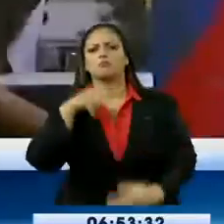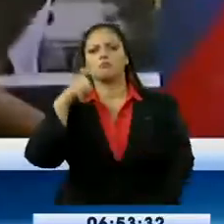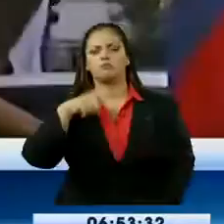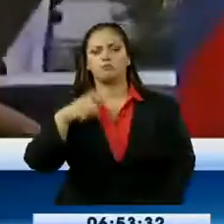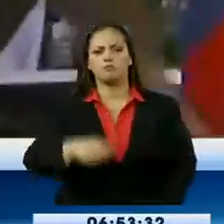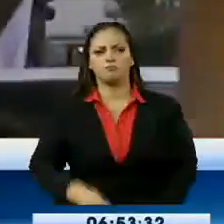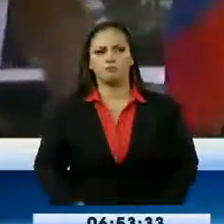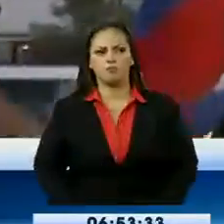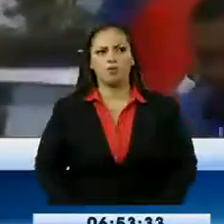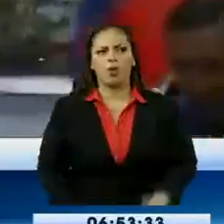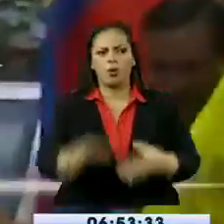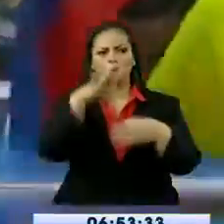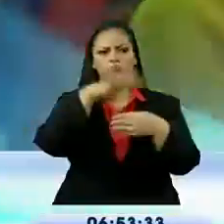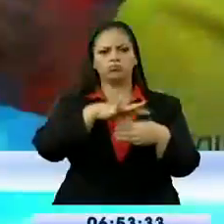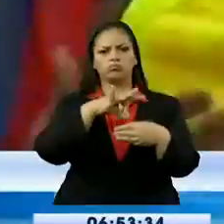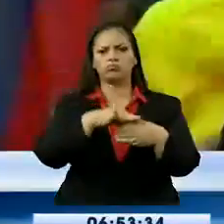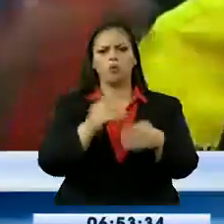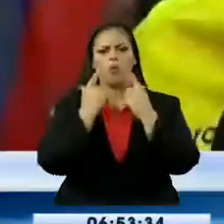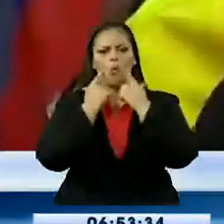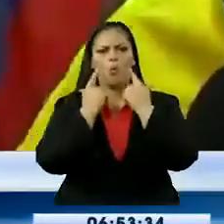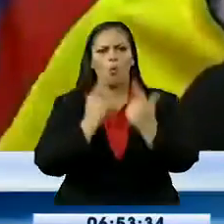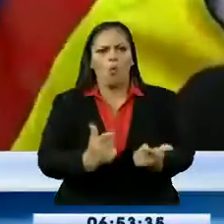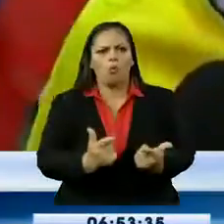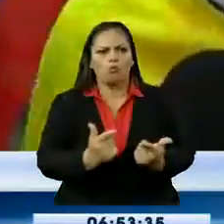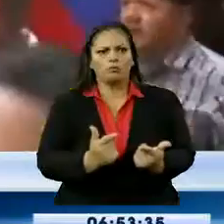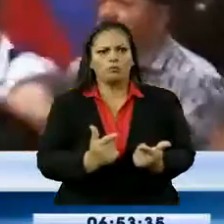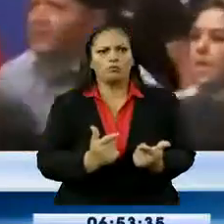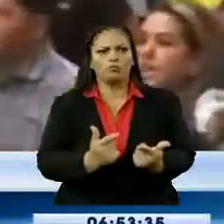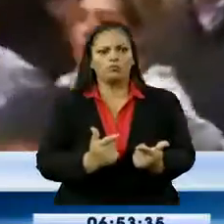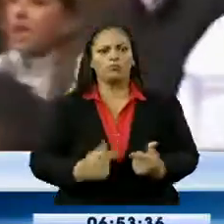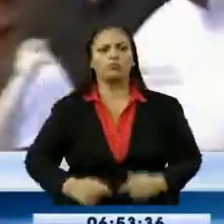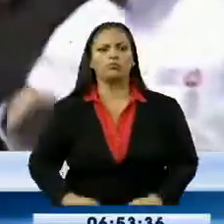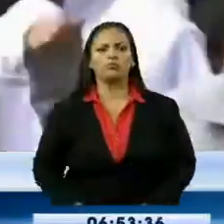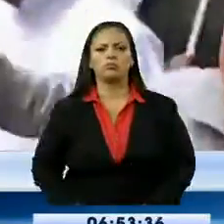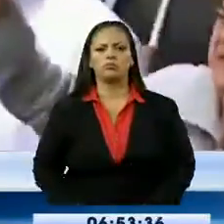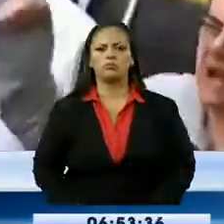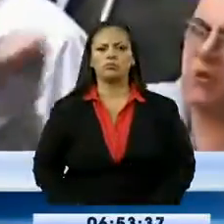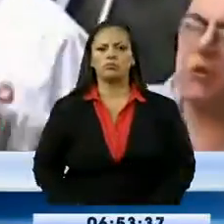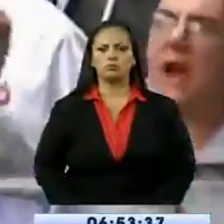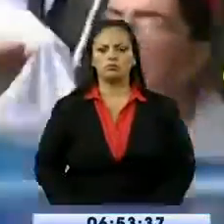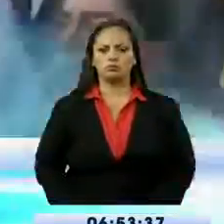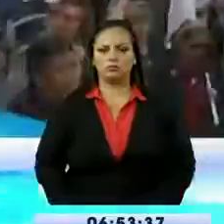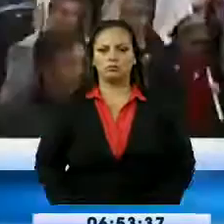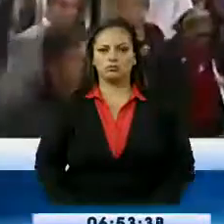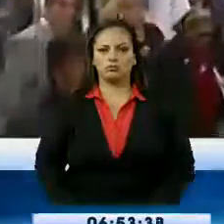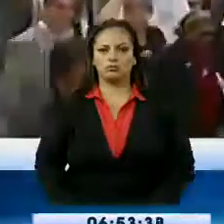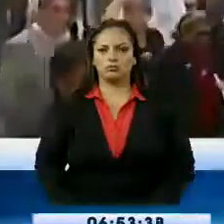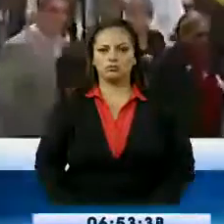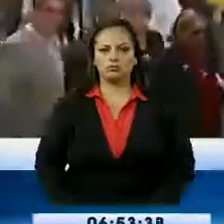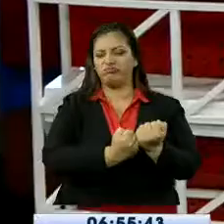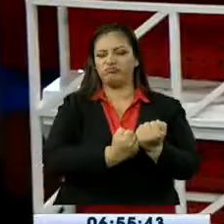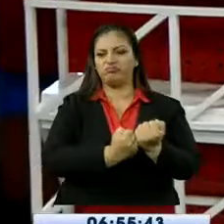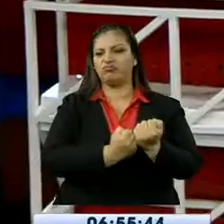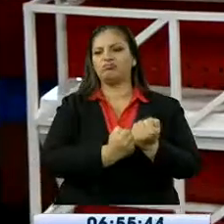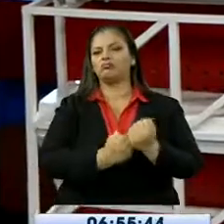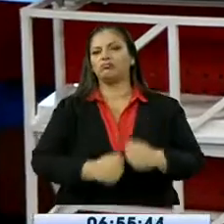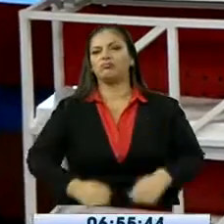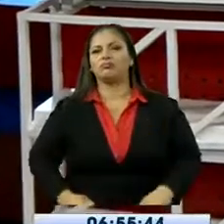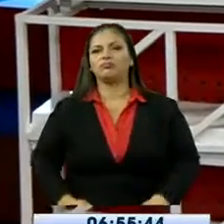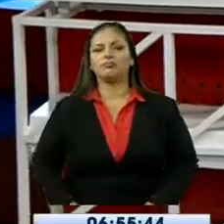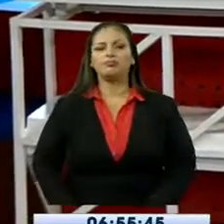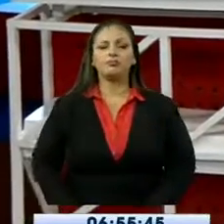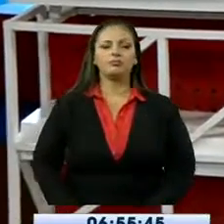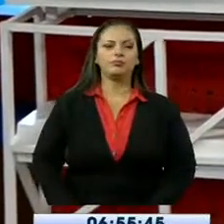Cuidar los votos es lo que está haciendo esta gente espontáneamente. Informó desde la ciudad de Cuenca Francisco Ramírez. El comandante